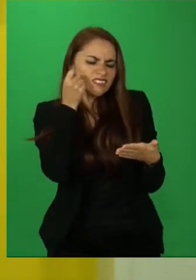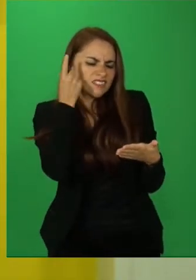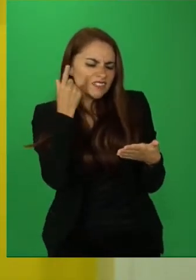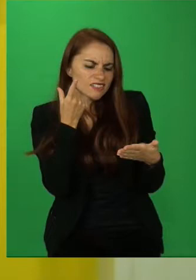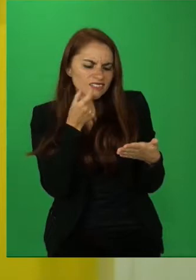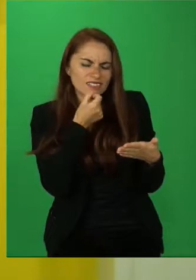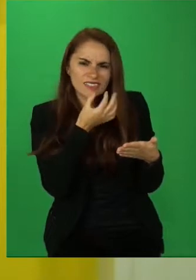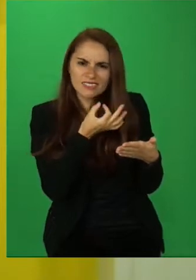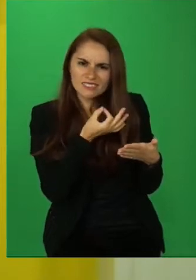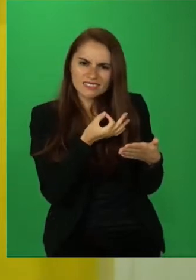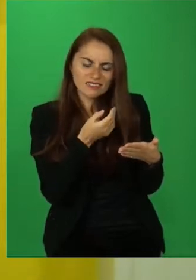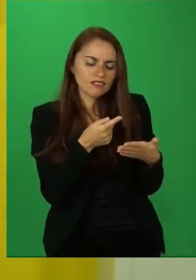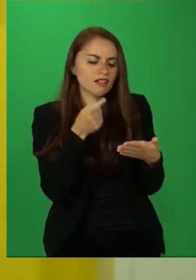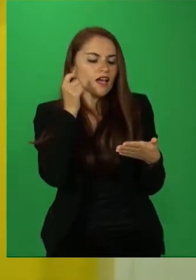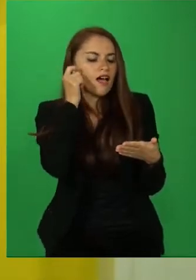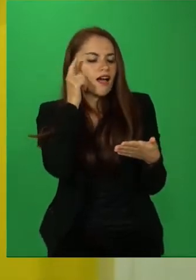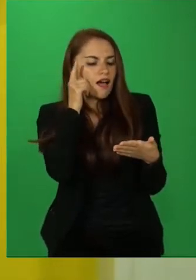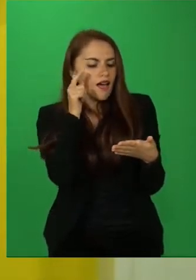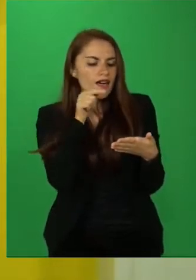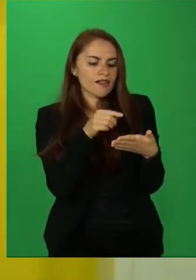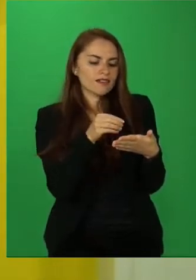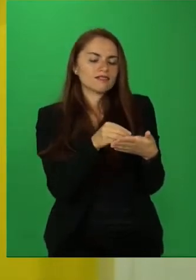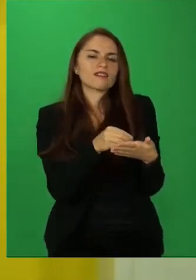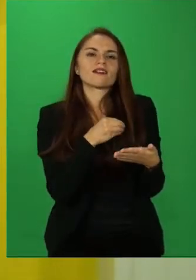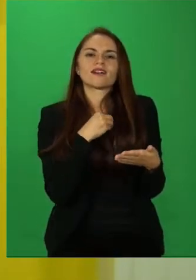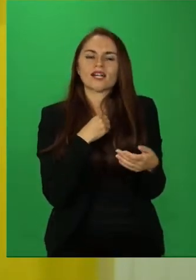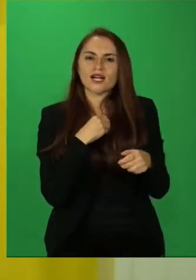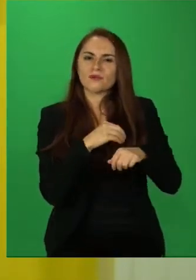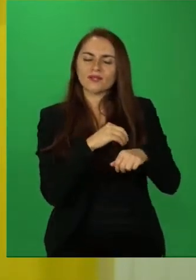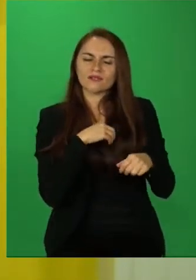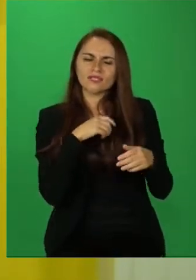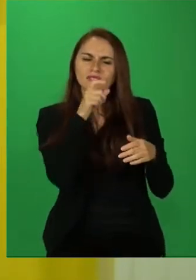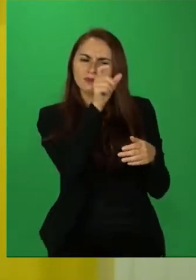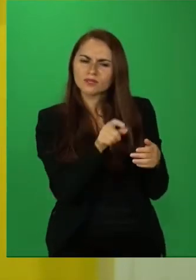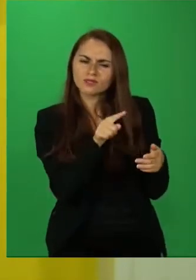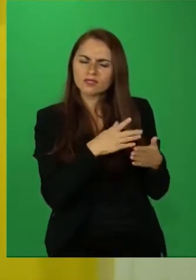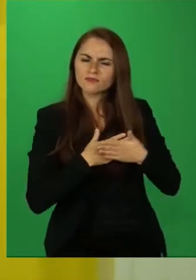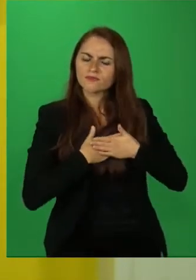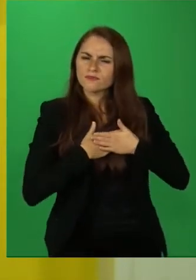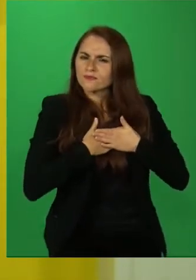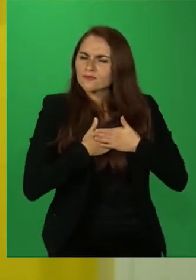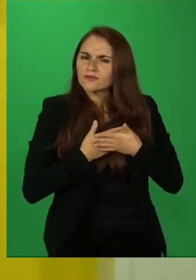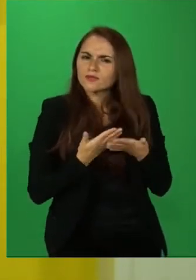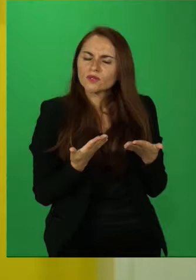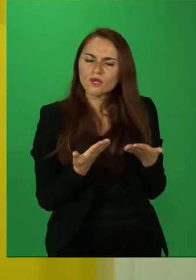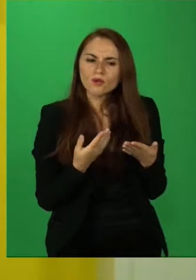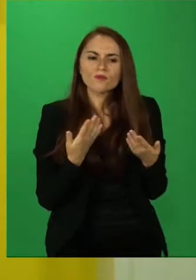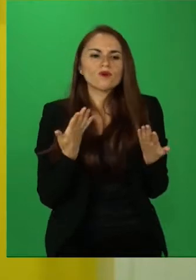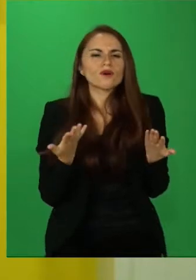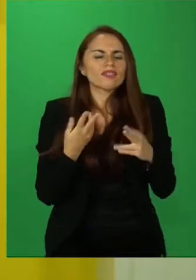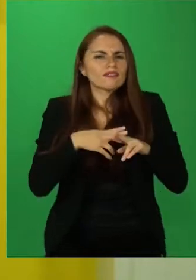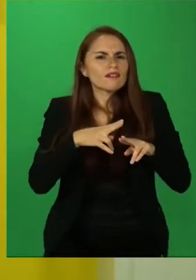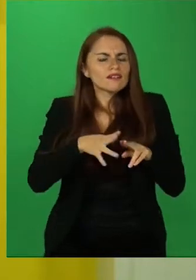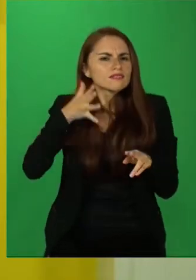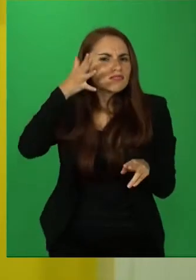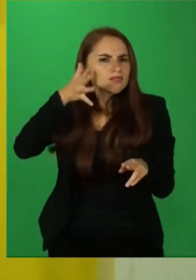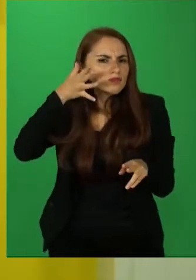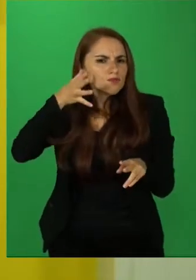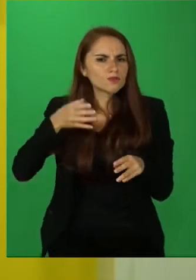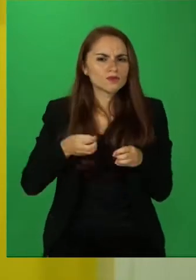evidenciar o darse cuenta de lo que el emisor me quiere decir, de lo que está sintiendo, de lo que está haciendo con su discurso,